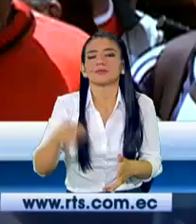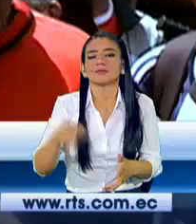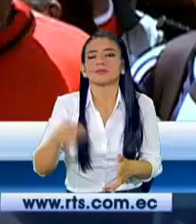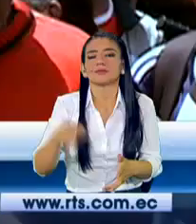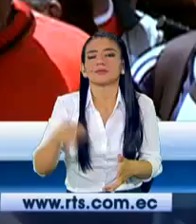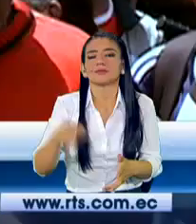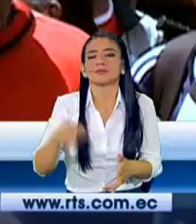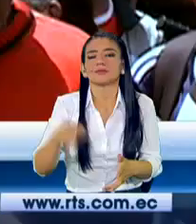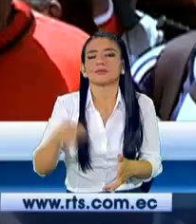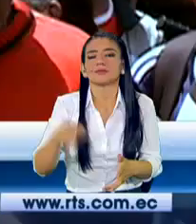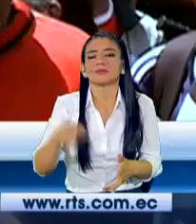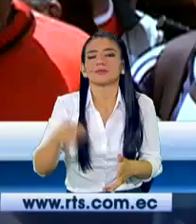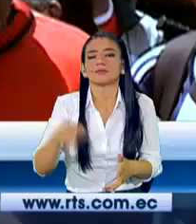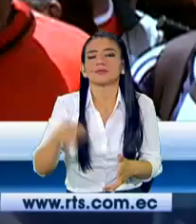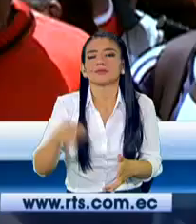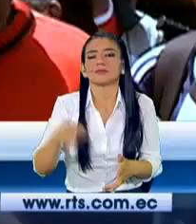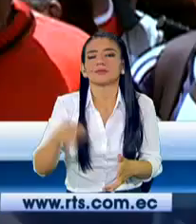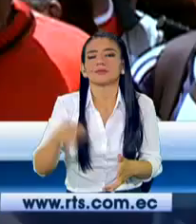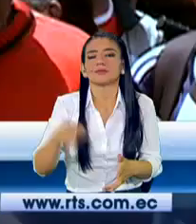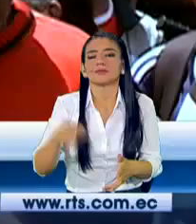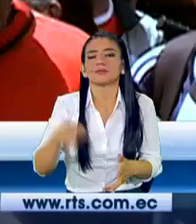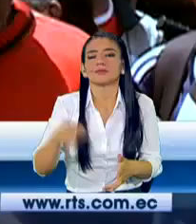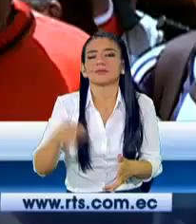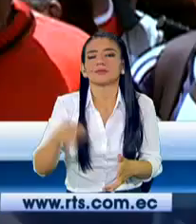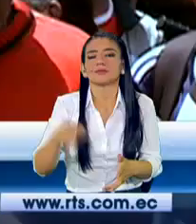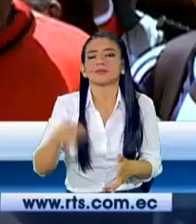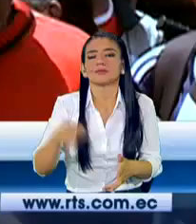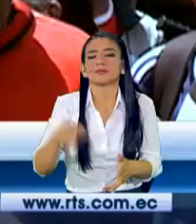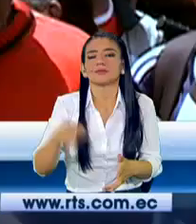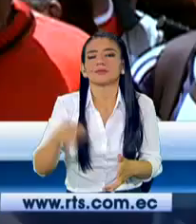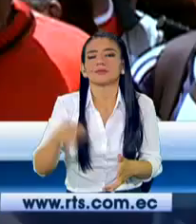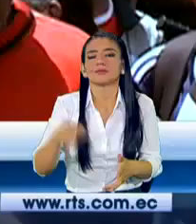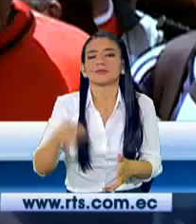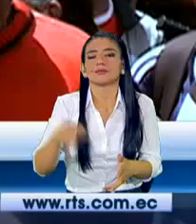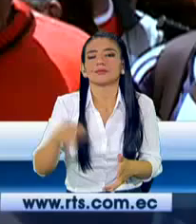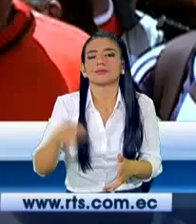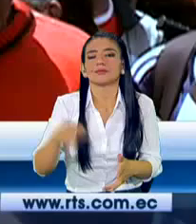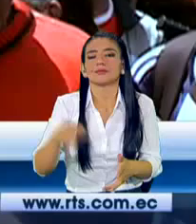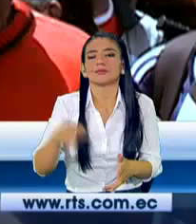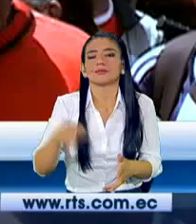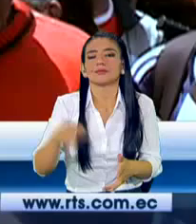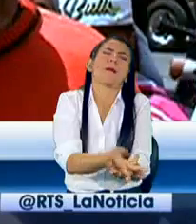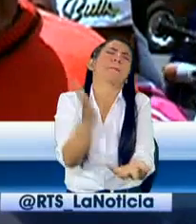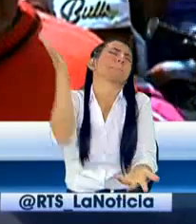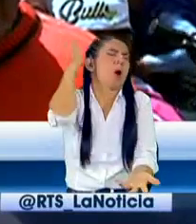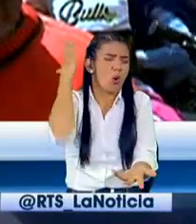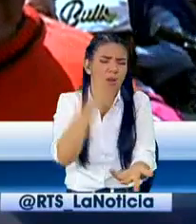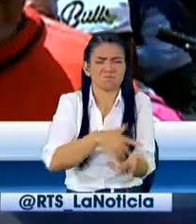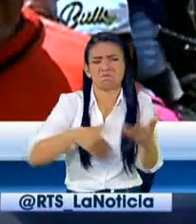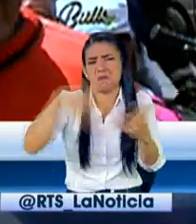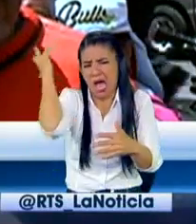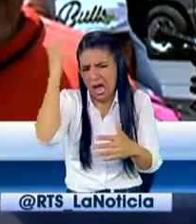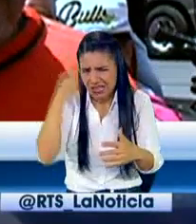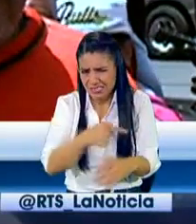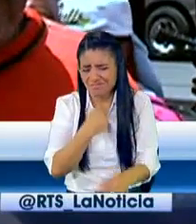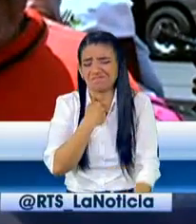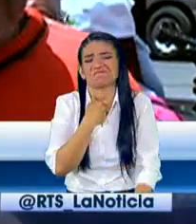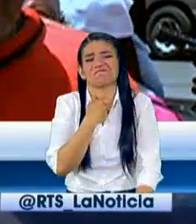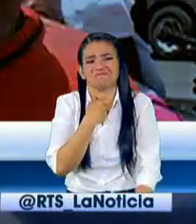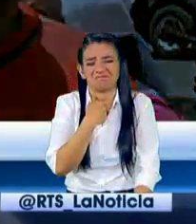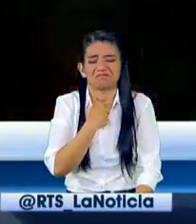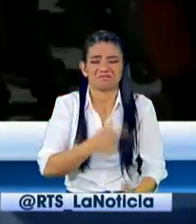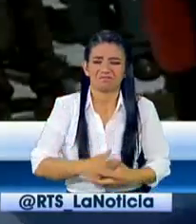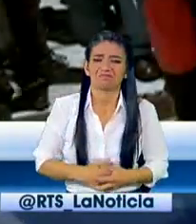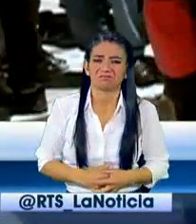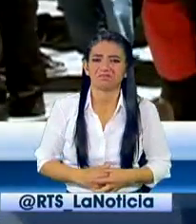le brindaron atención inmediata, pero no fue posible su recuperación. Murió por ayudar. Llegan las unidades de bomberos y se verifica